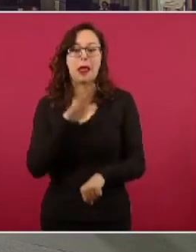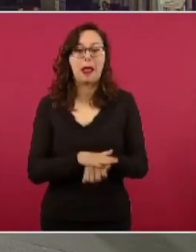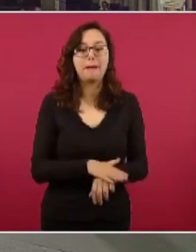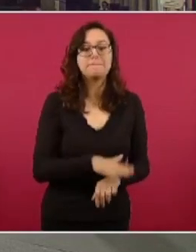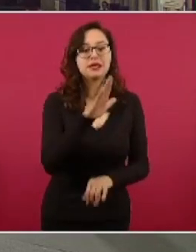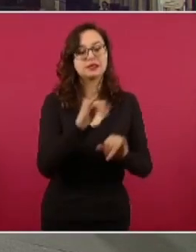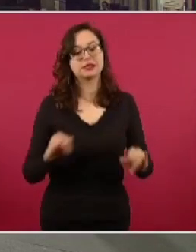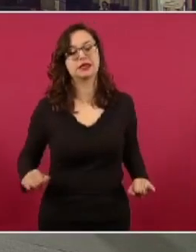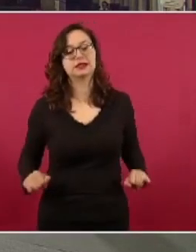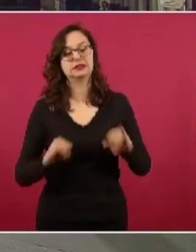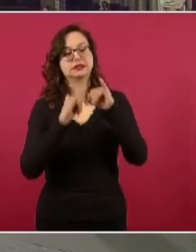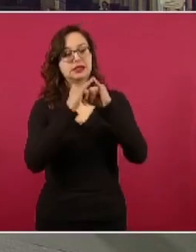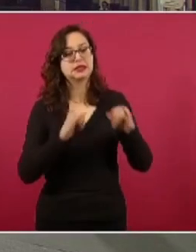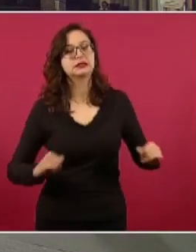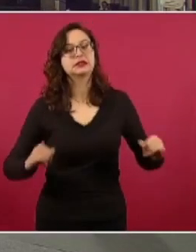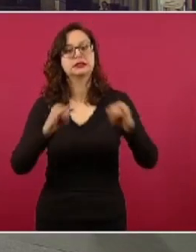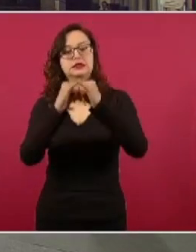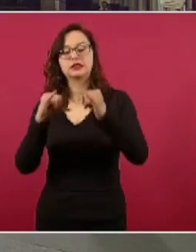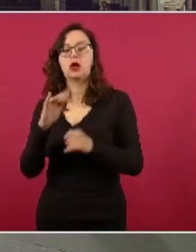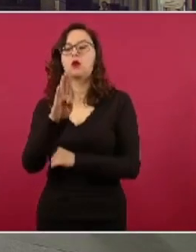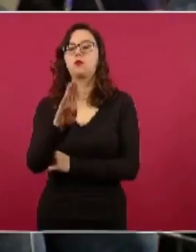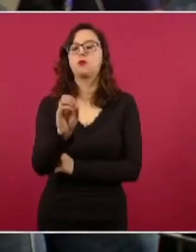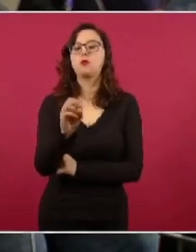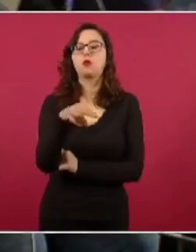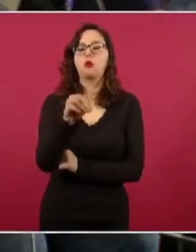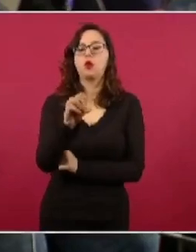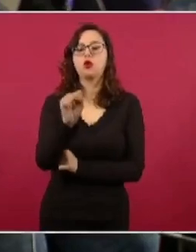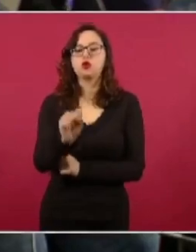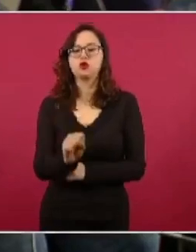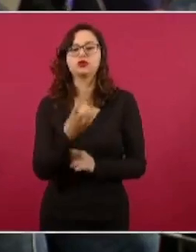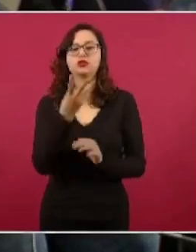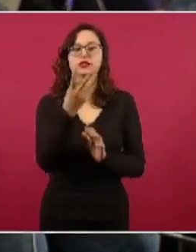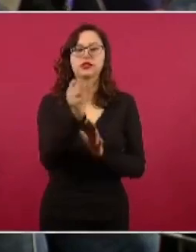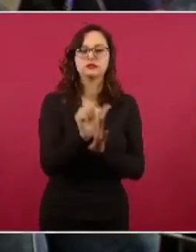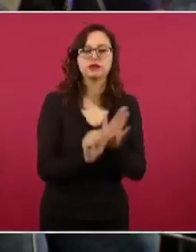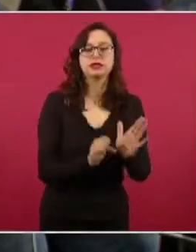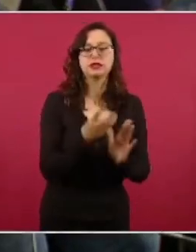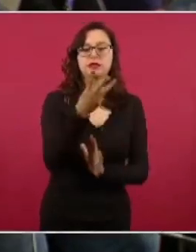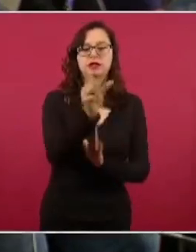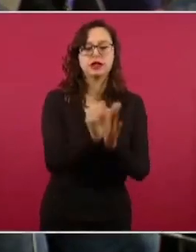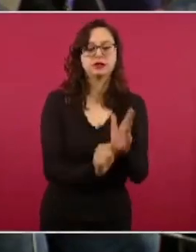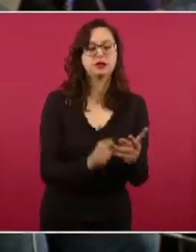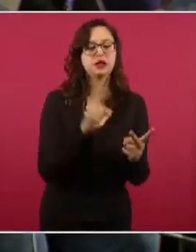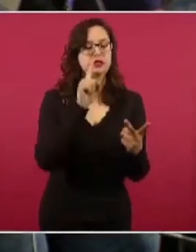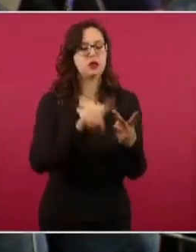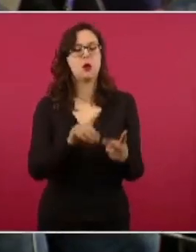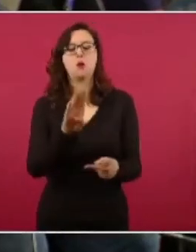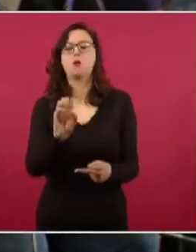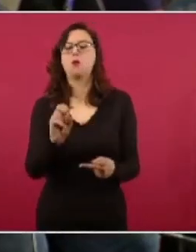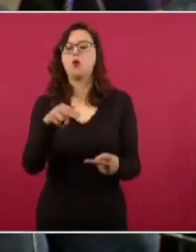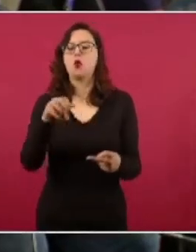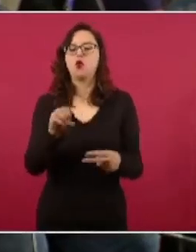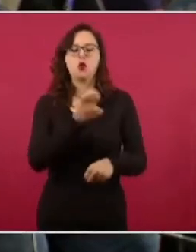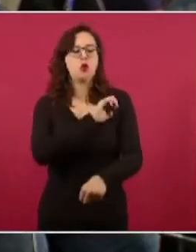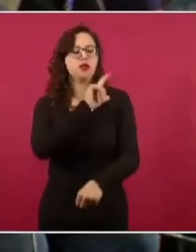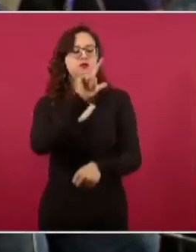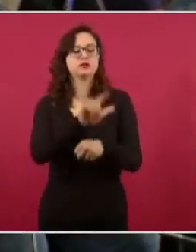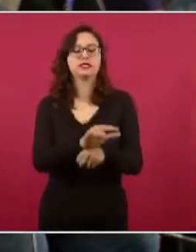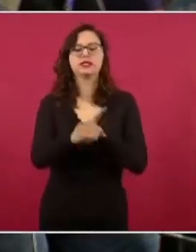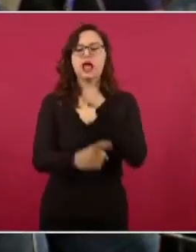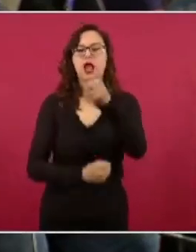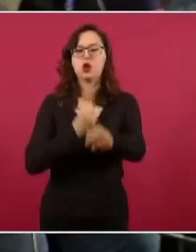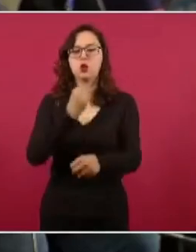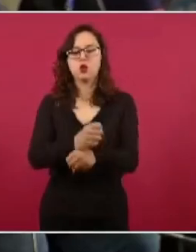Judicial, se autoasignan ciertos bonos, bonos trimestrales, le llaman un bono especial anual, un bono en el caso de las